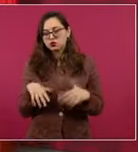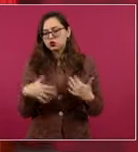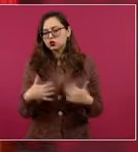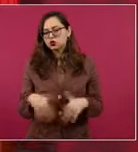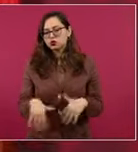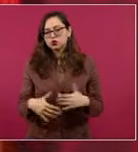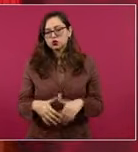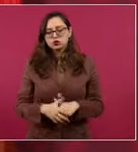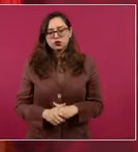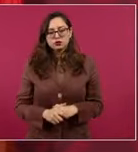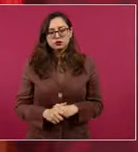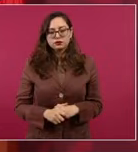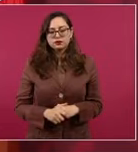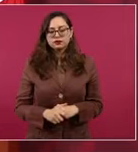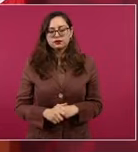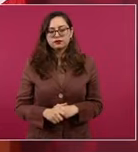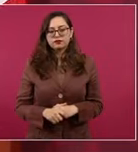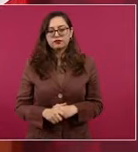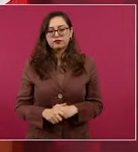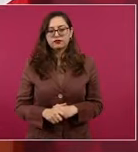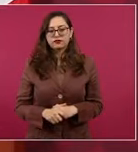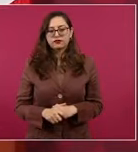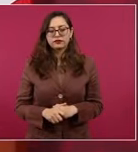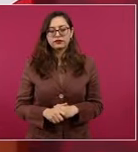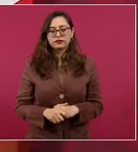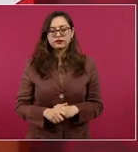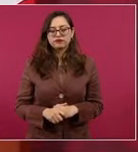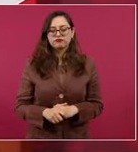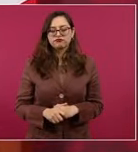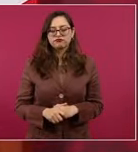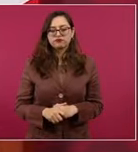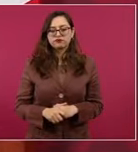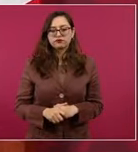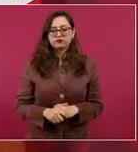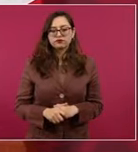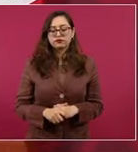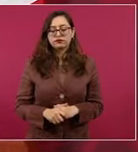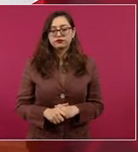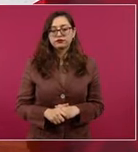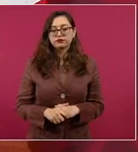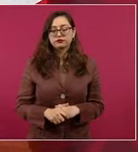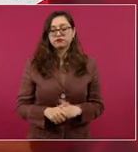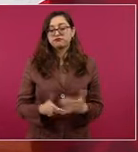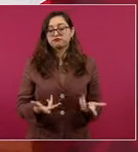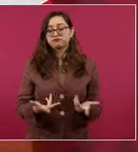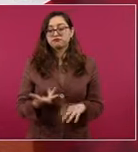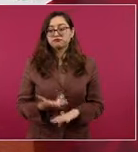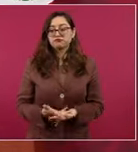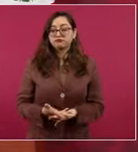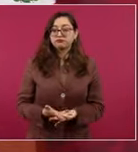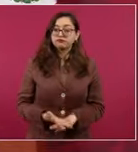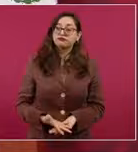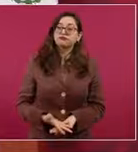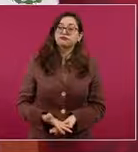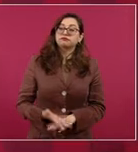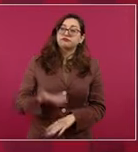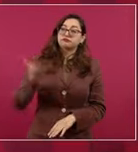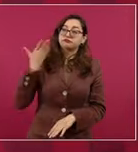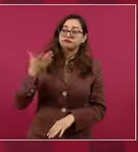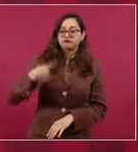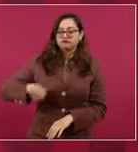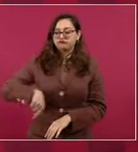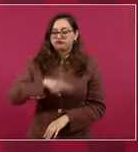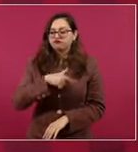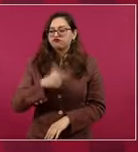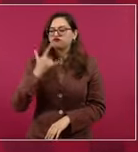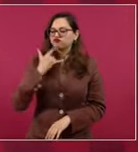cuando nosotros estábamos luchando en oposición, él nos